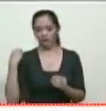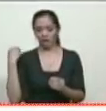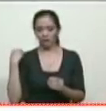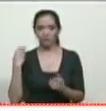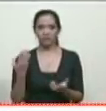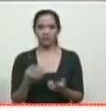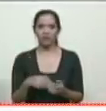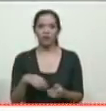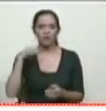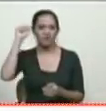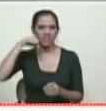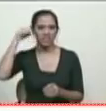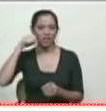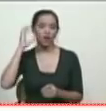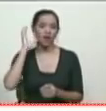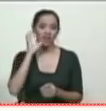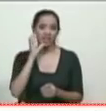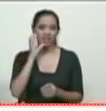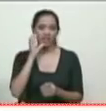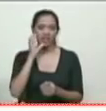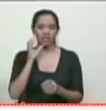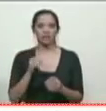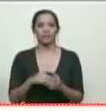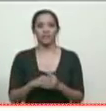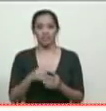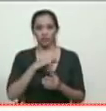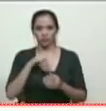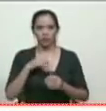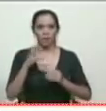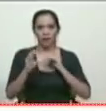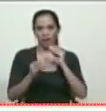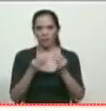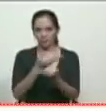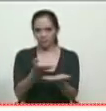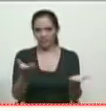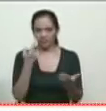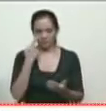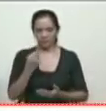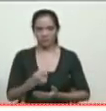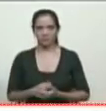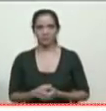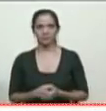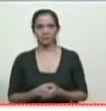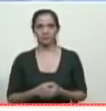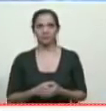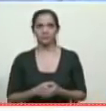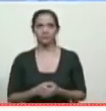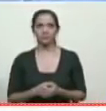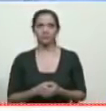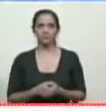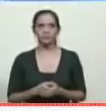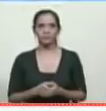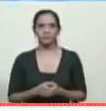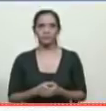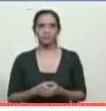Enrique Capriles Radonsky en Bellomonte que vamos a comentar para ustedes. Vamos a verlo primero.